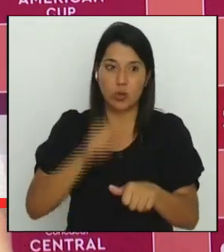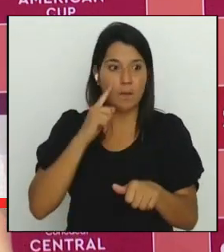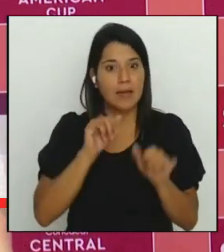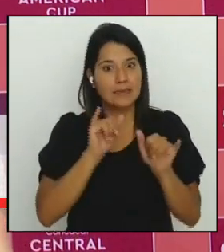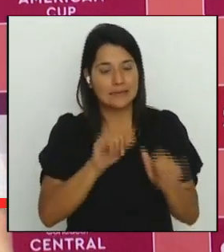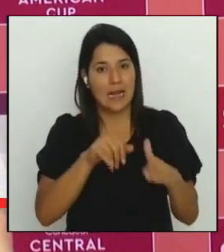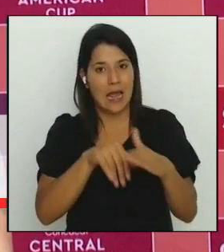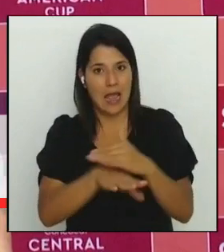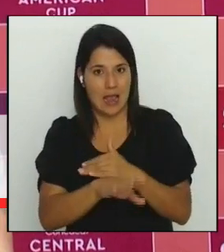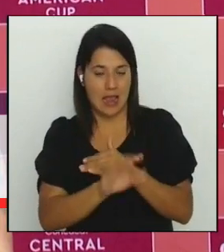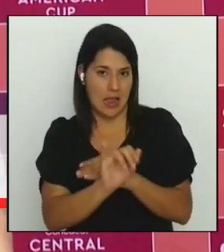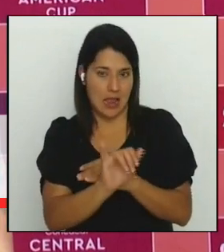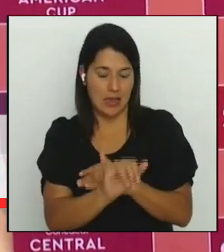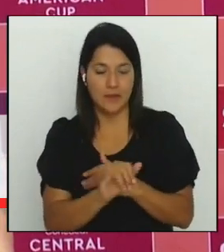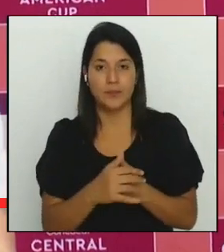ya